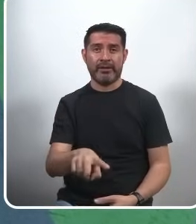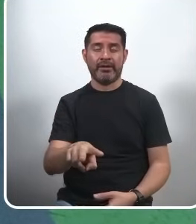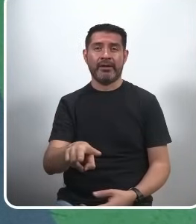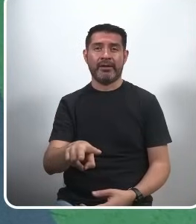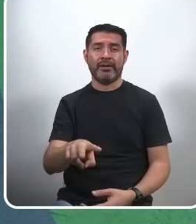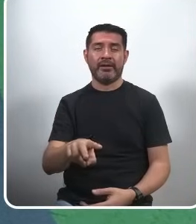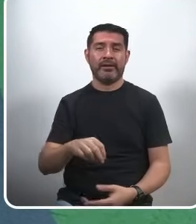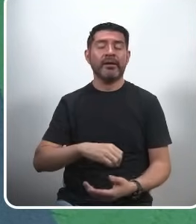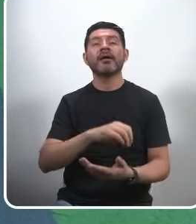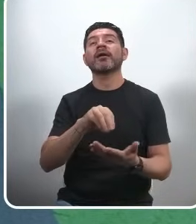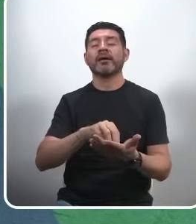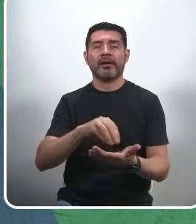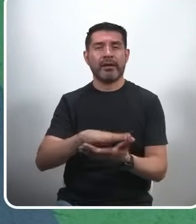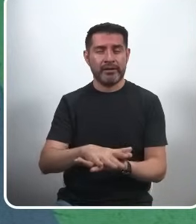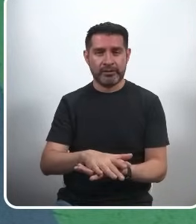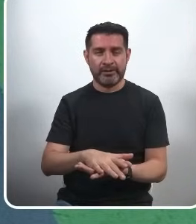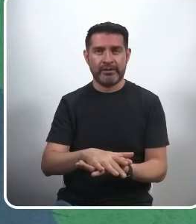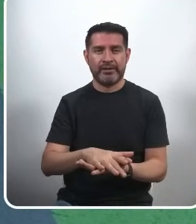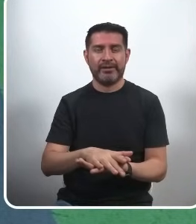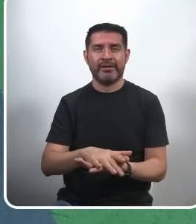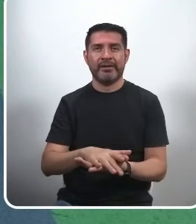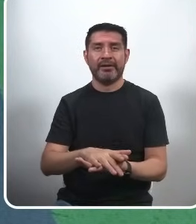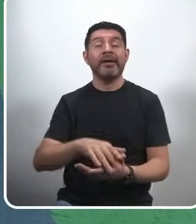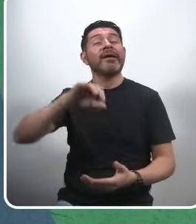¿Quieres ser más santo? Ten hijos.